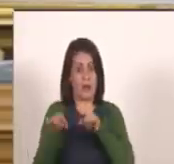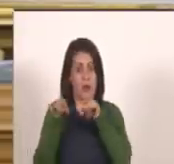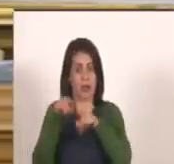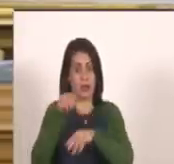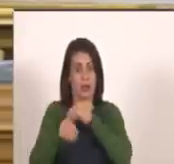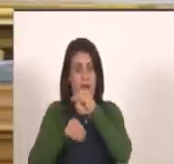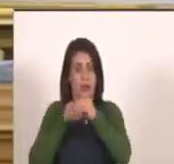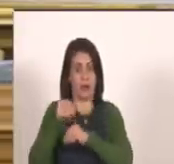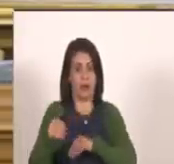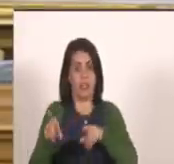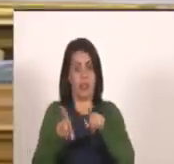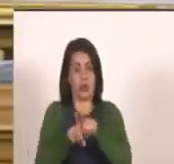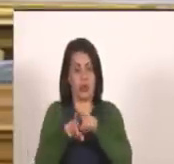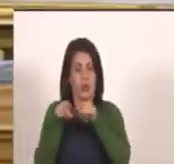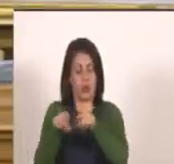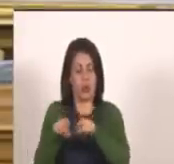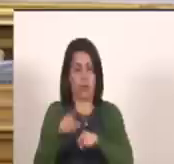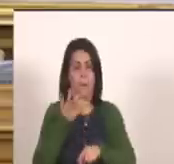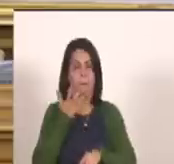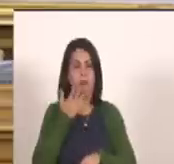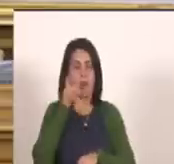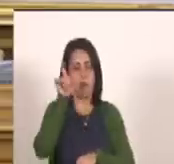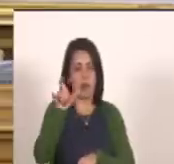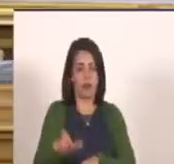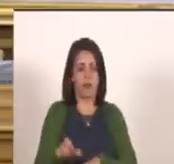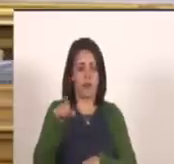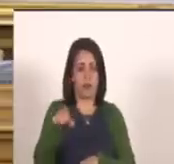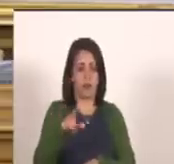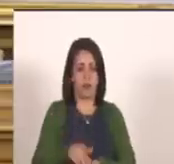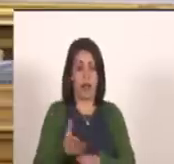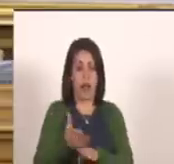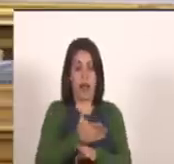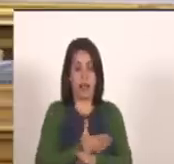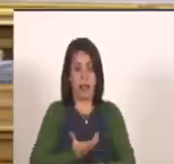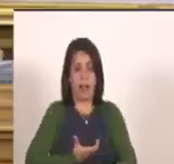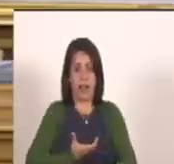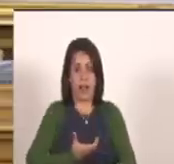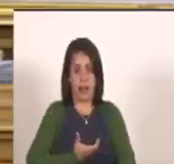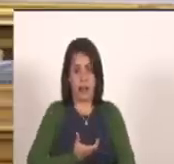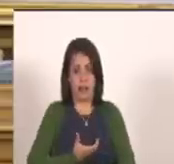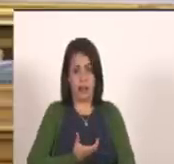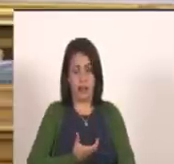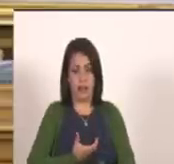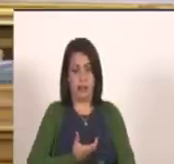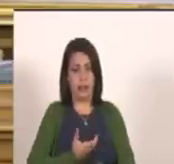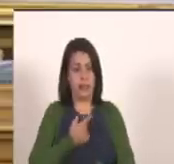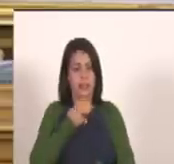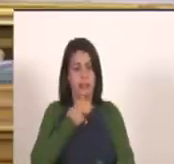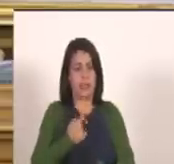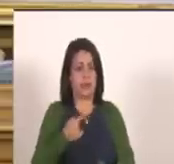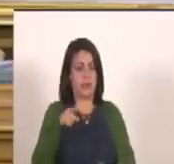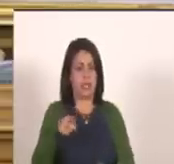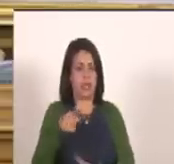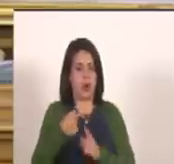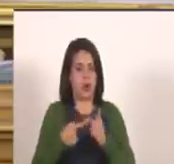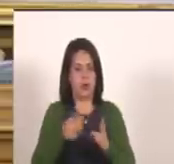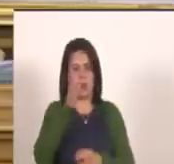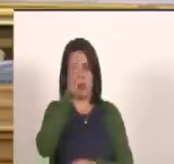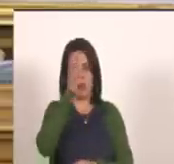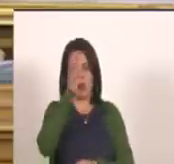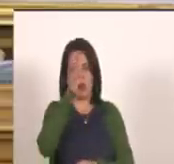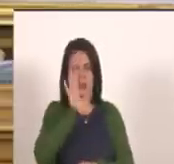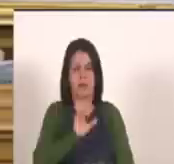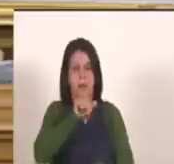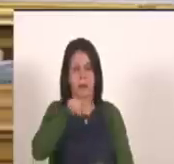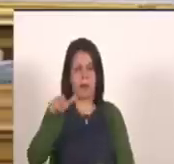estos hechos, así como el caso de un exalcalde que se atrevió a burlarse